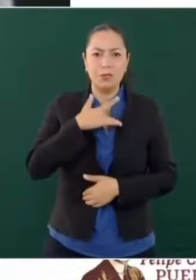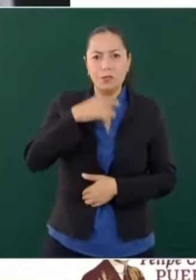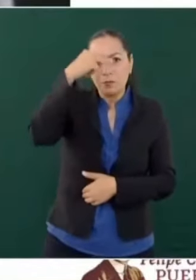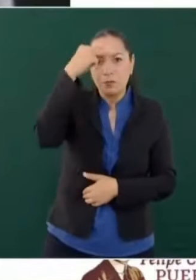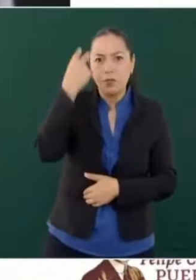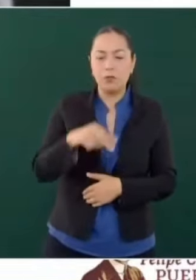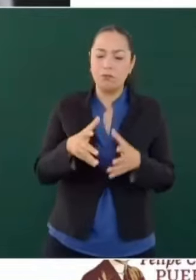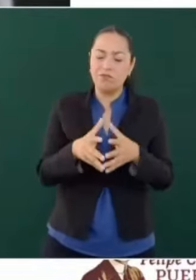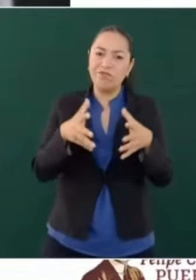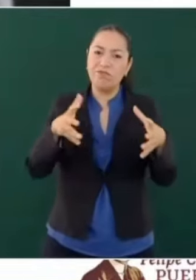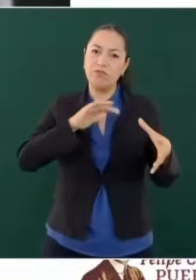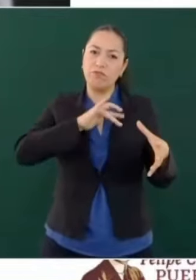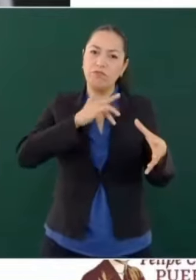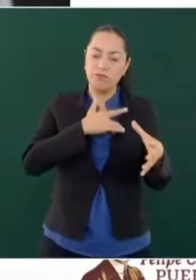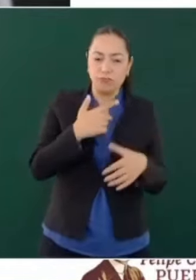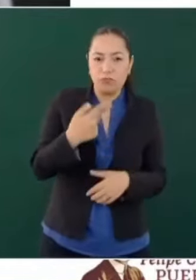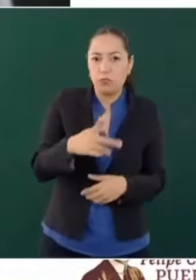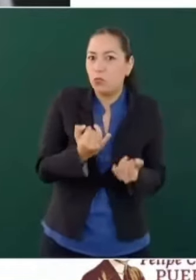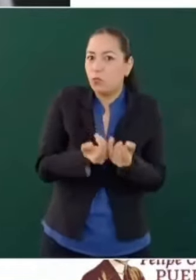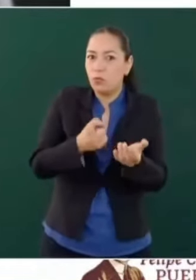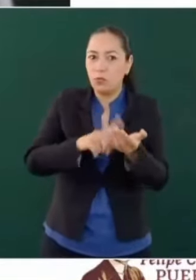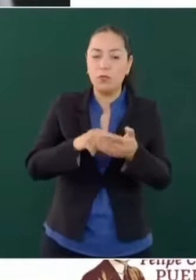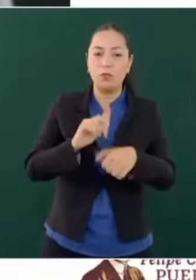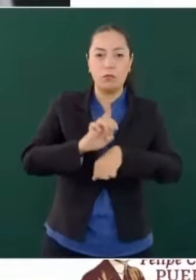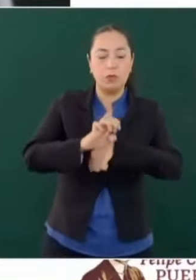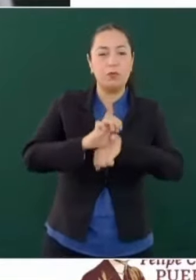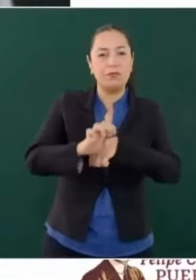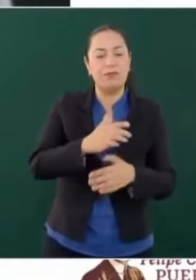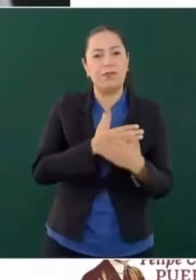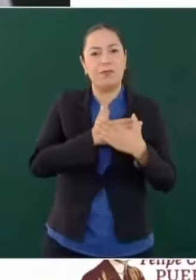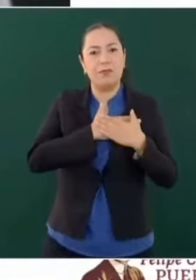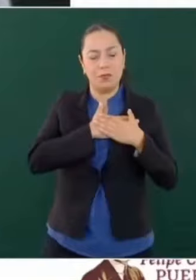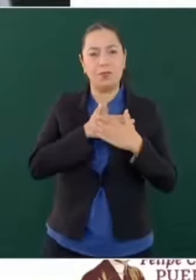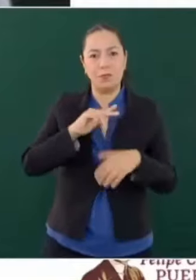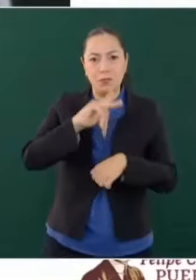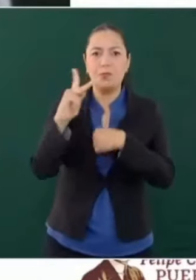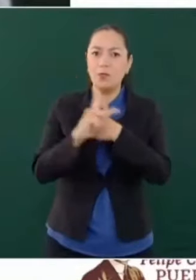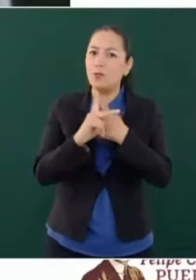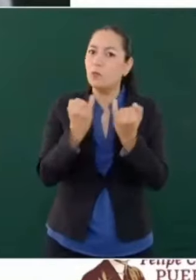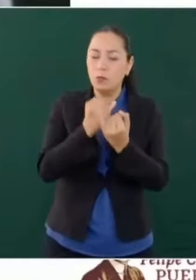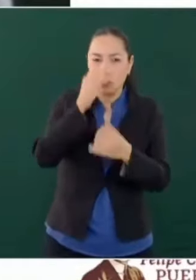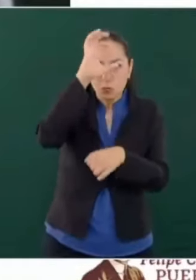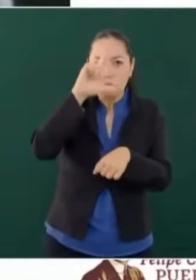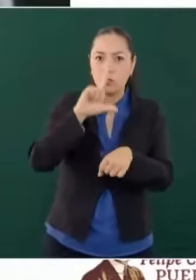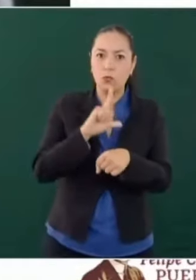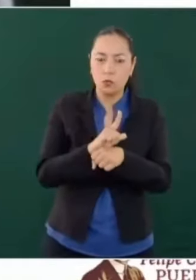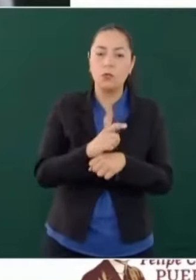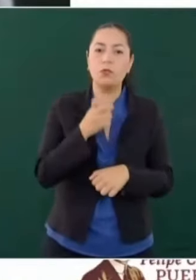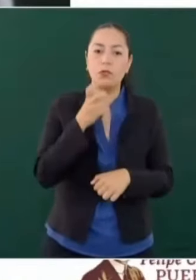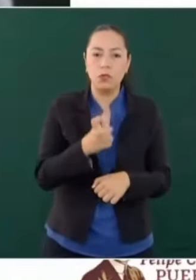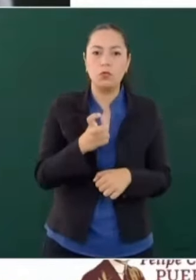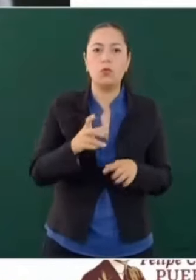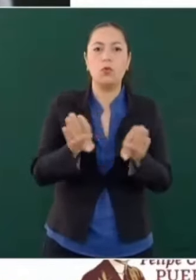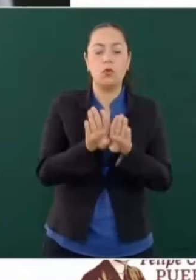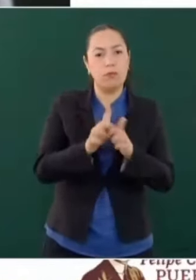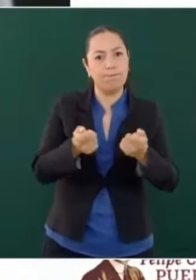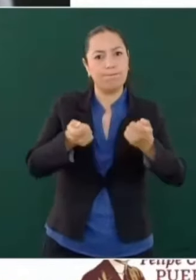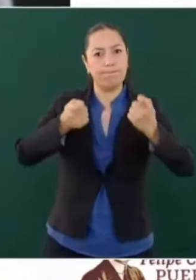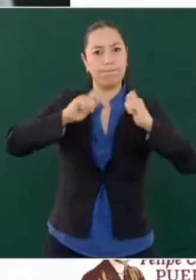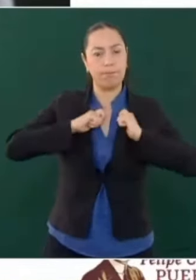grande para muchos ecuatorianos que aman a nuestro país y a nuestra cultura, la asumen como